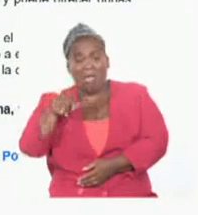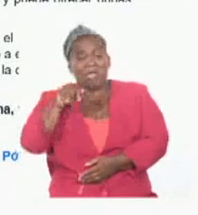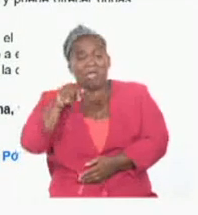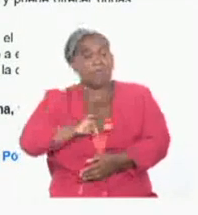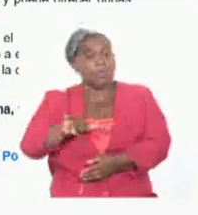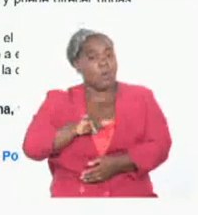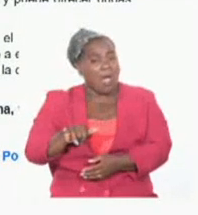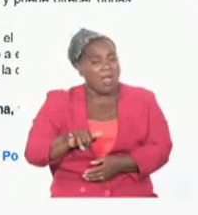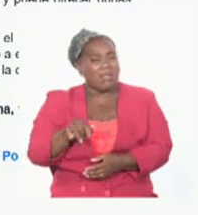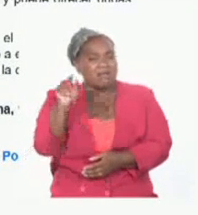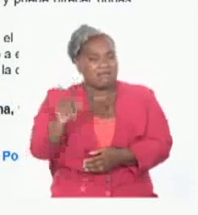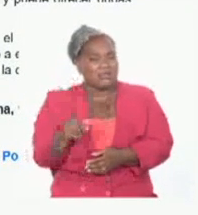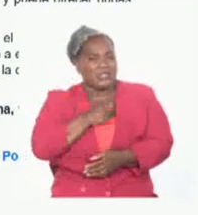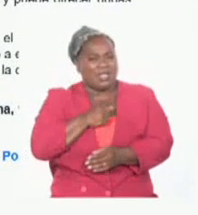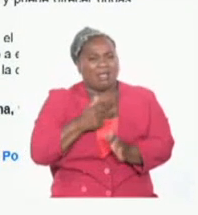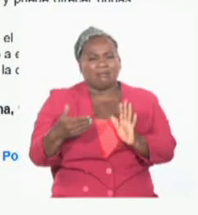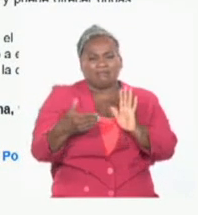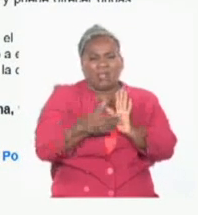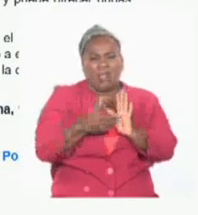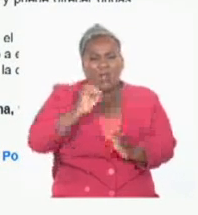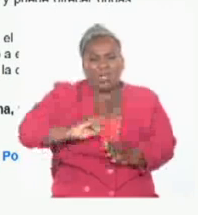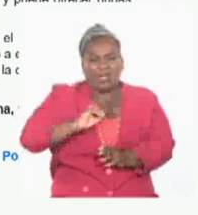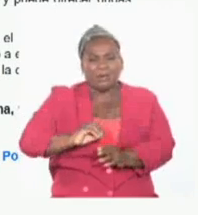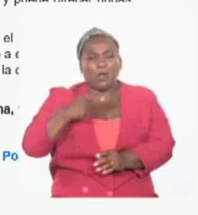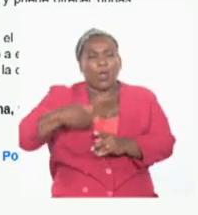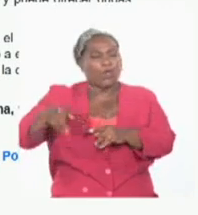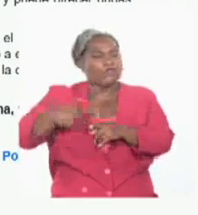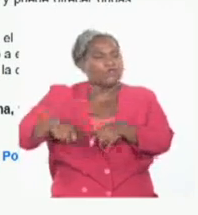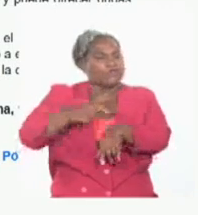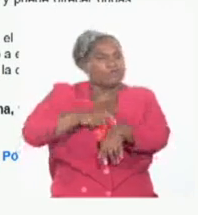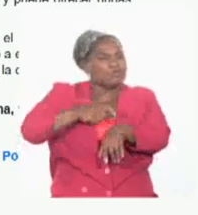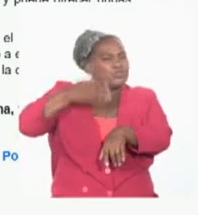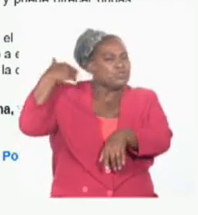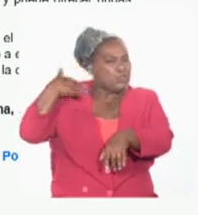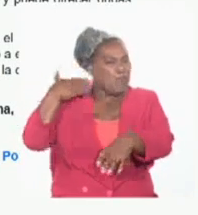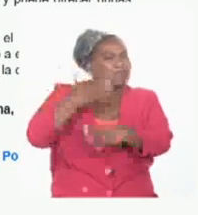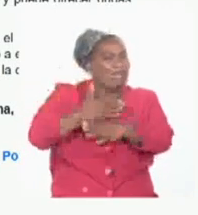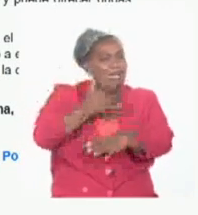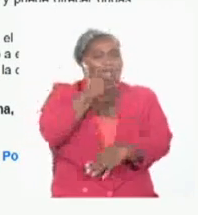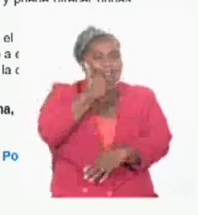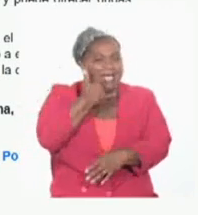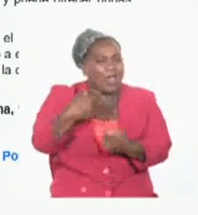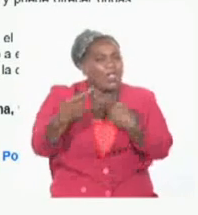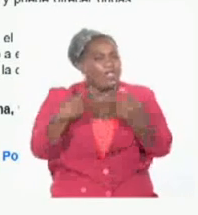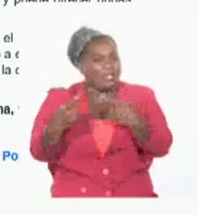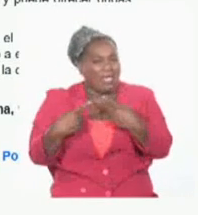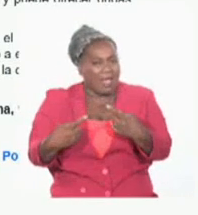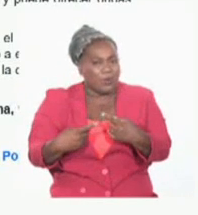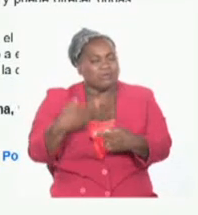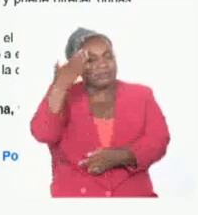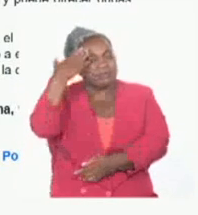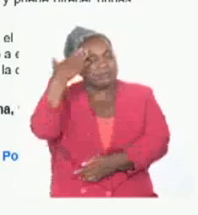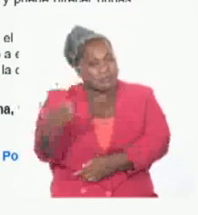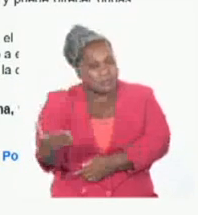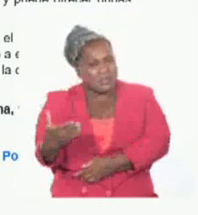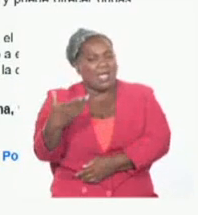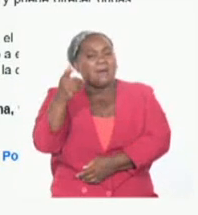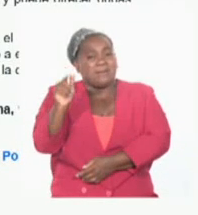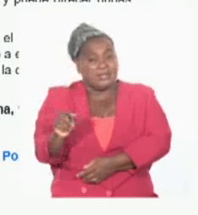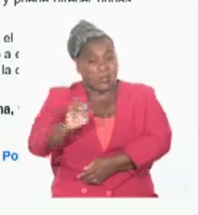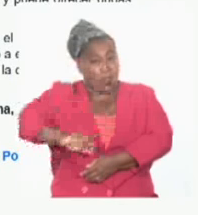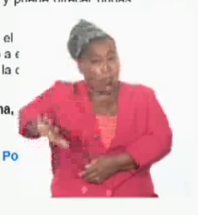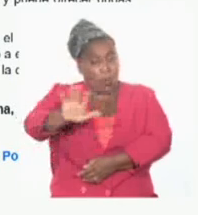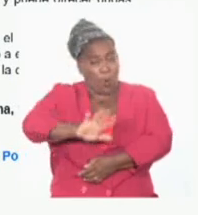e injerencistas que en otros momentos impidieron el diálogo y la cooperación. Agradecemos la postura de aquellos eurodiputados